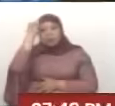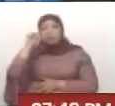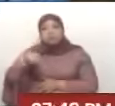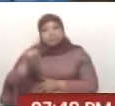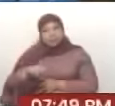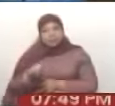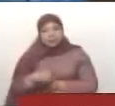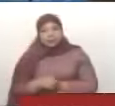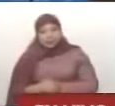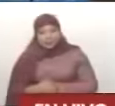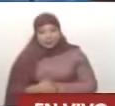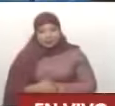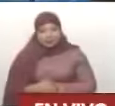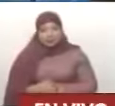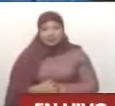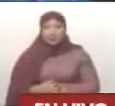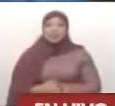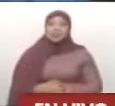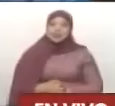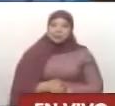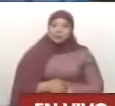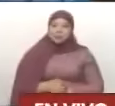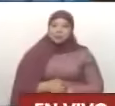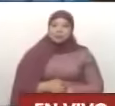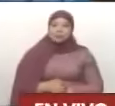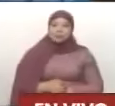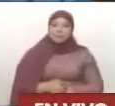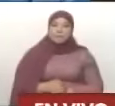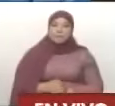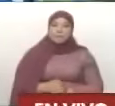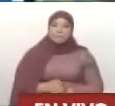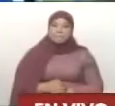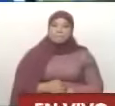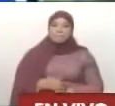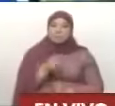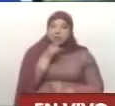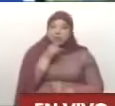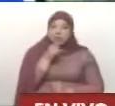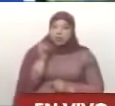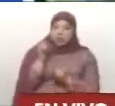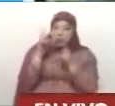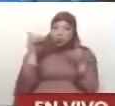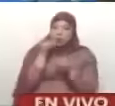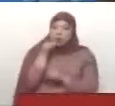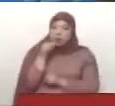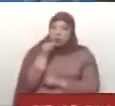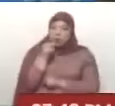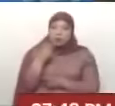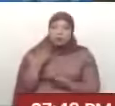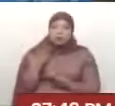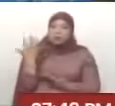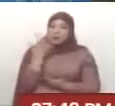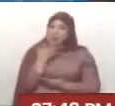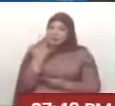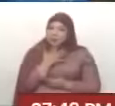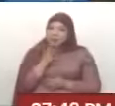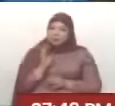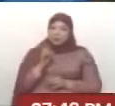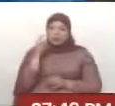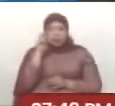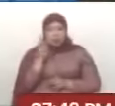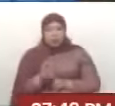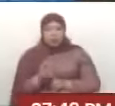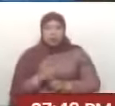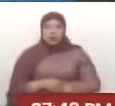Ajá. Fíjese usted, actualidad RT, Russia Today. Afinaste. Oh, uno observa.